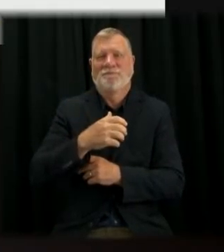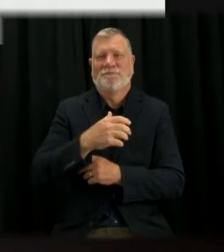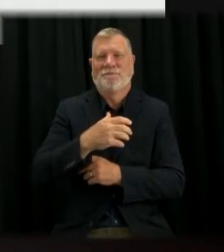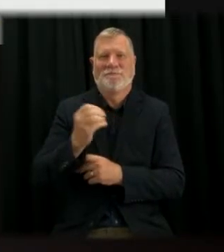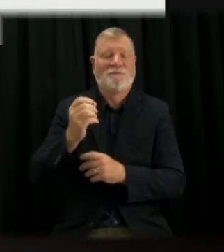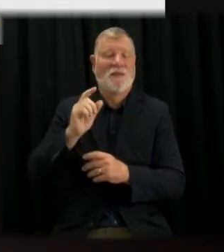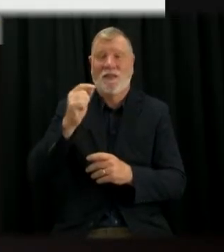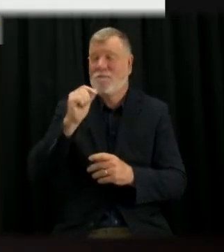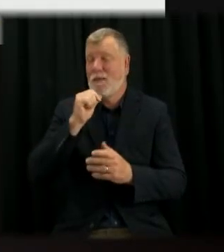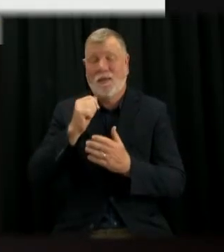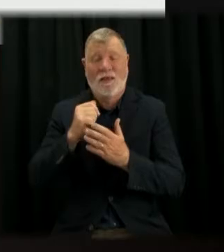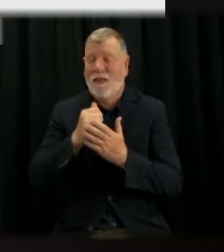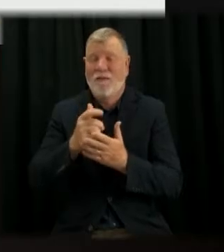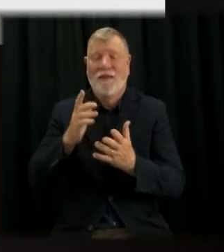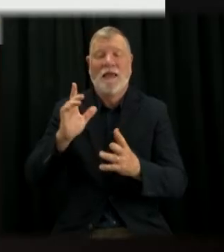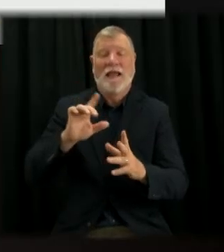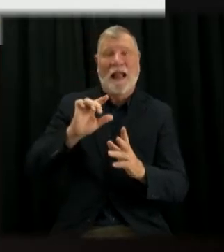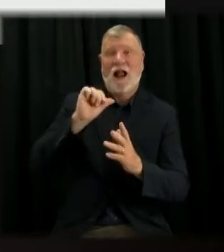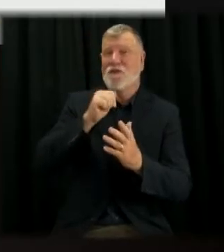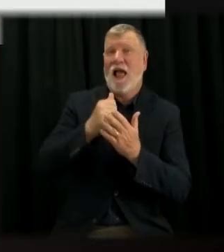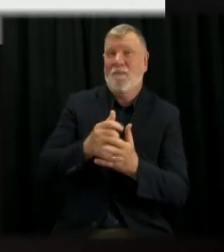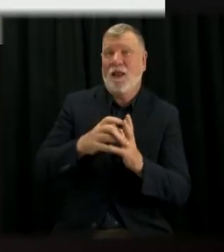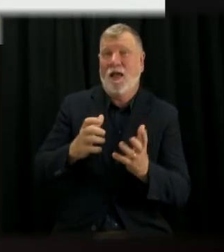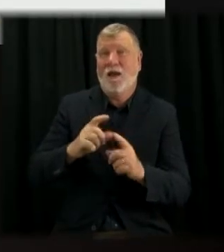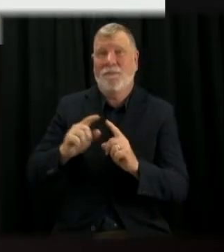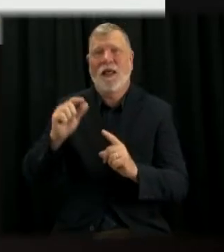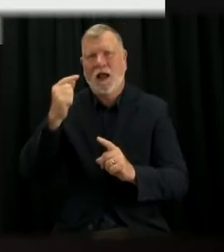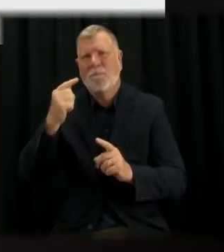nada, para el gobierno y para la isla,